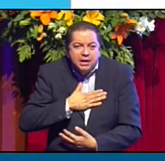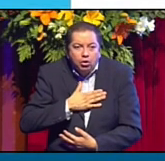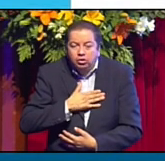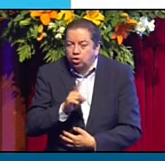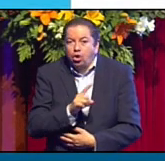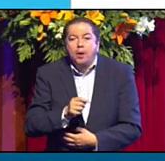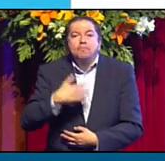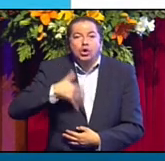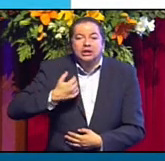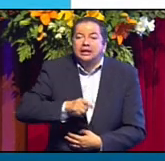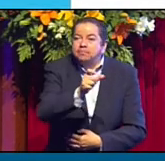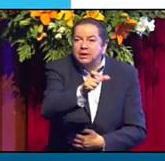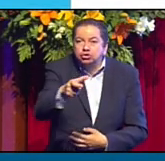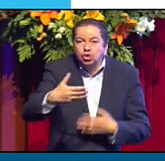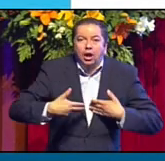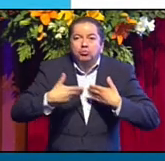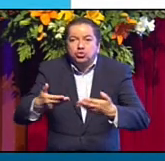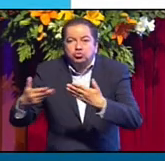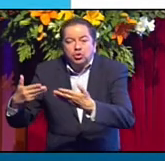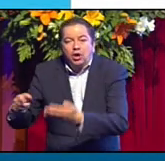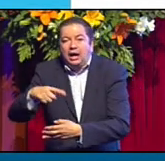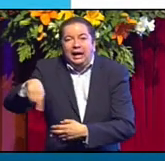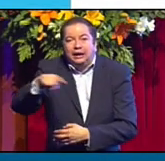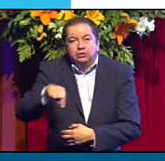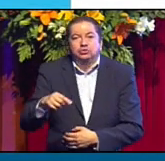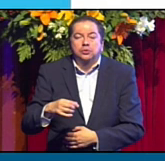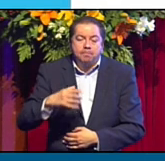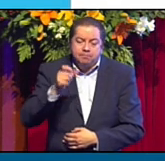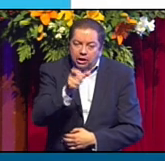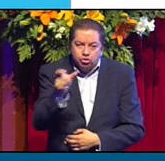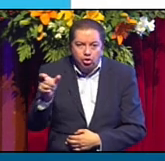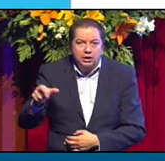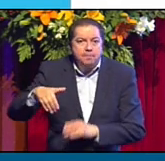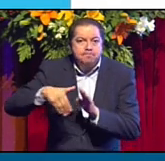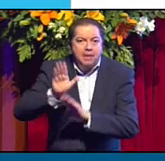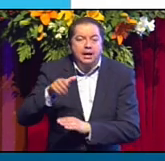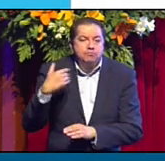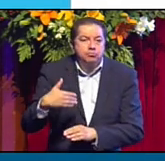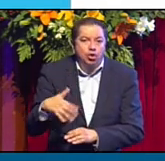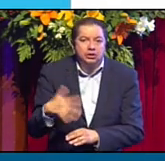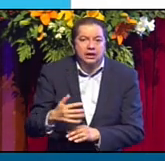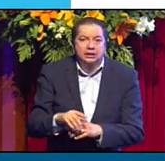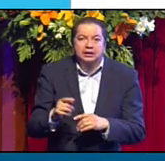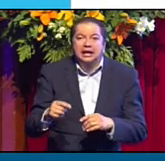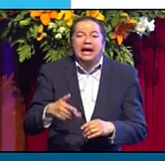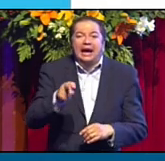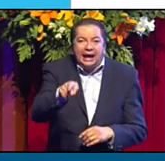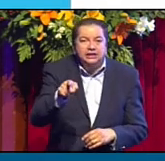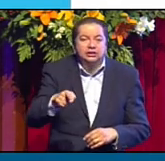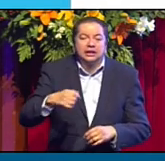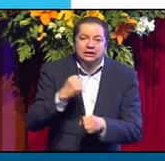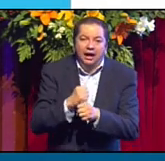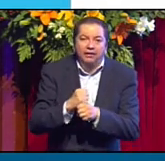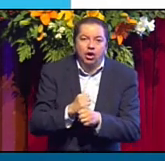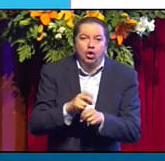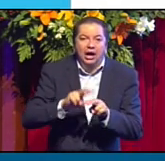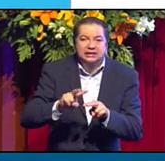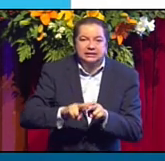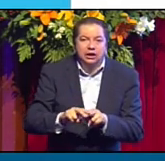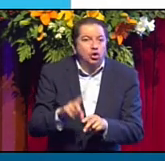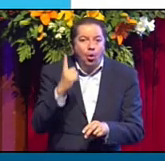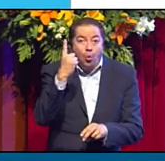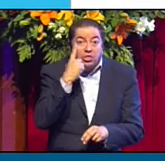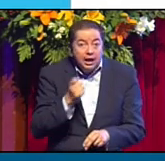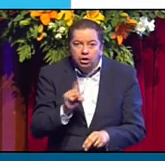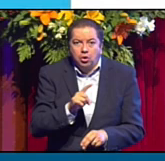las personas. Son las personas y nada más que las personas. Por eso es tan importante el trabajo que hemos realizado, no un día, por más de